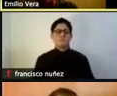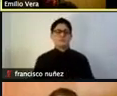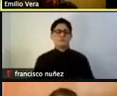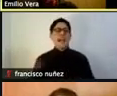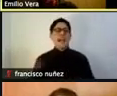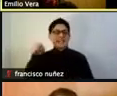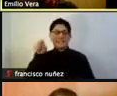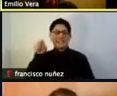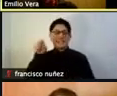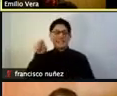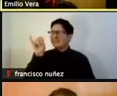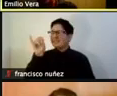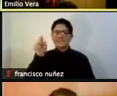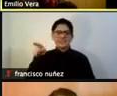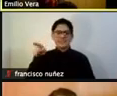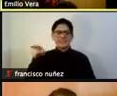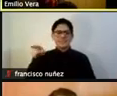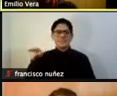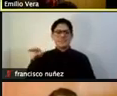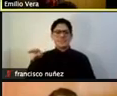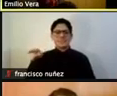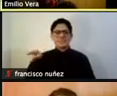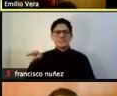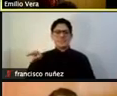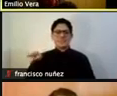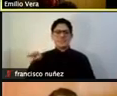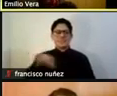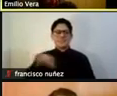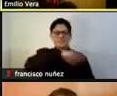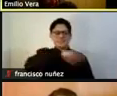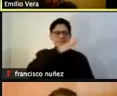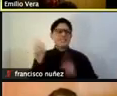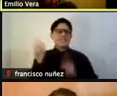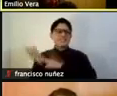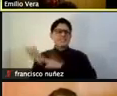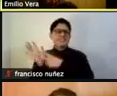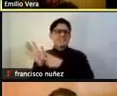esto en realidad es real. Y la verdad que no es nada más que